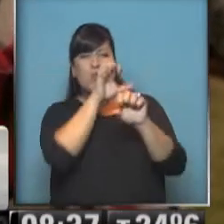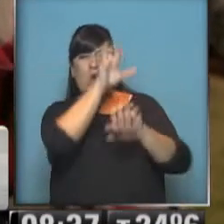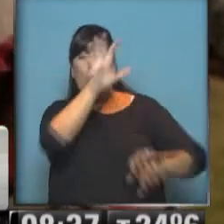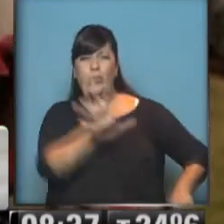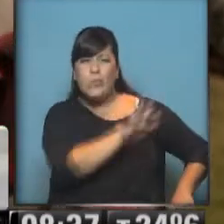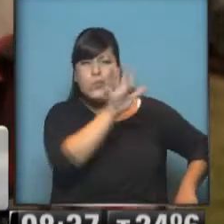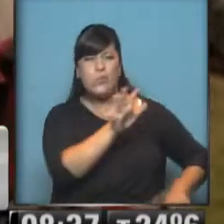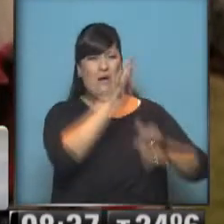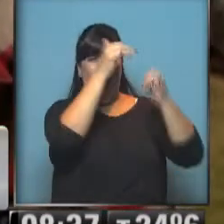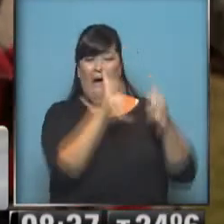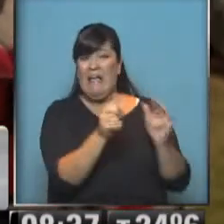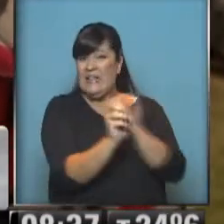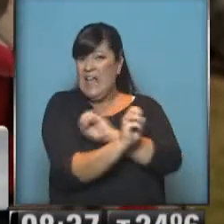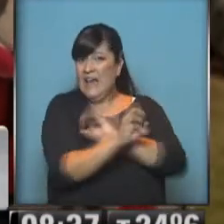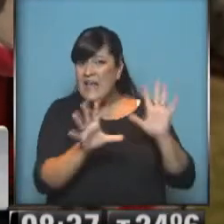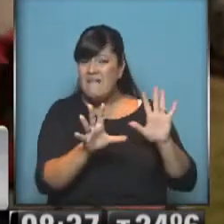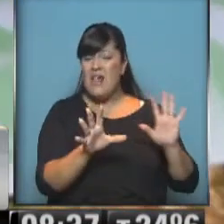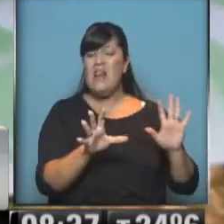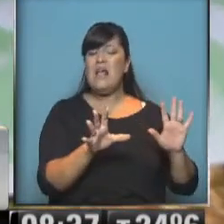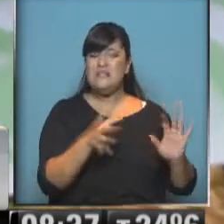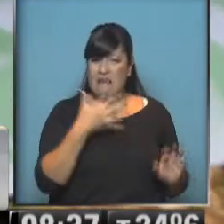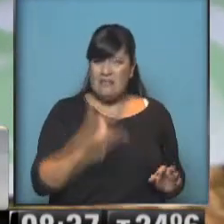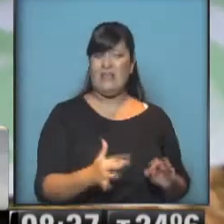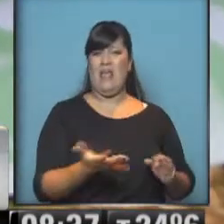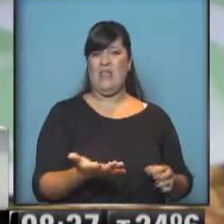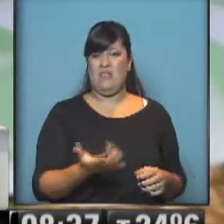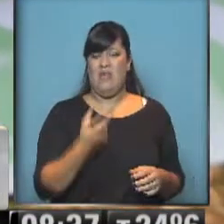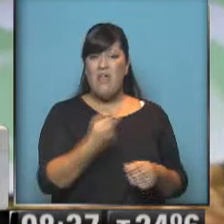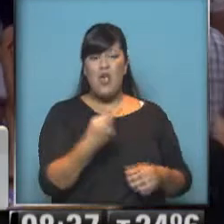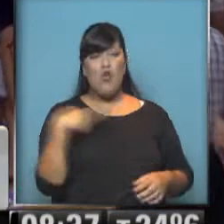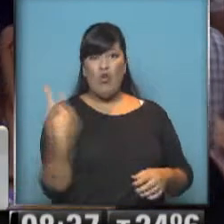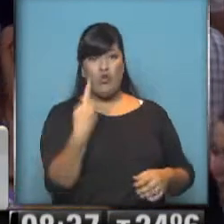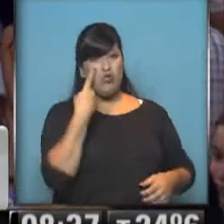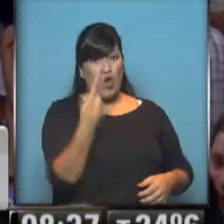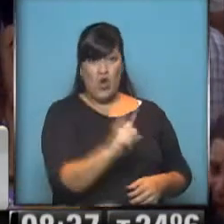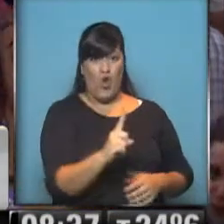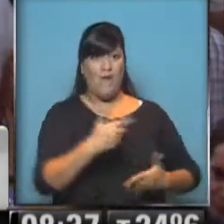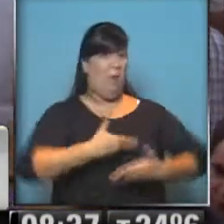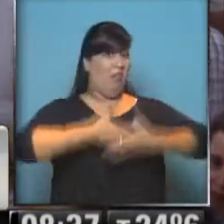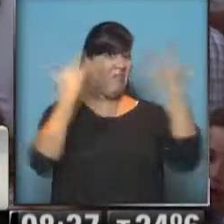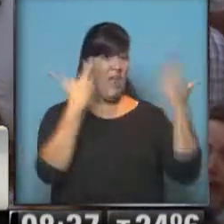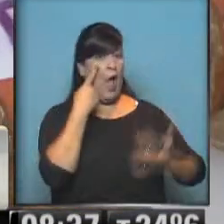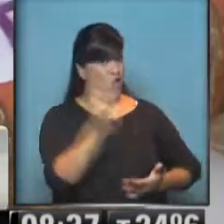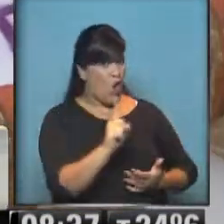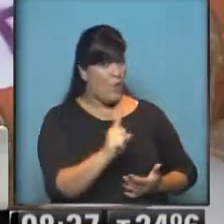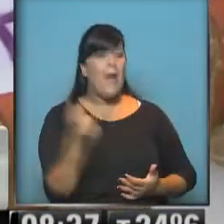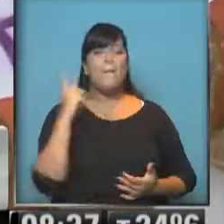siniestras, tremendas, que no la vemos a la luz del día, pero existen.